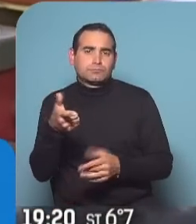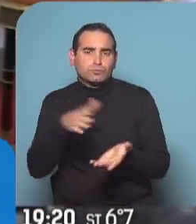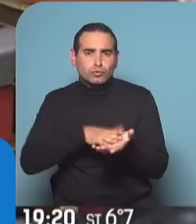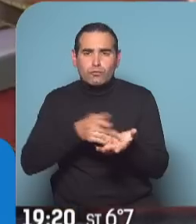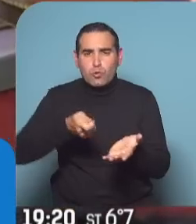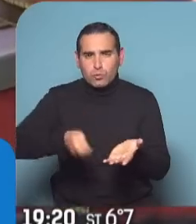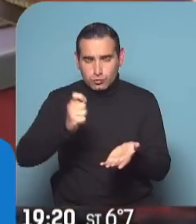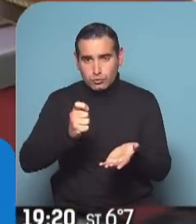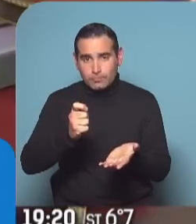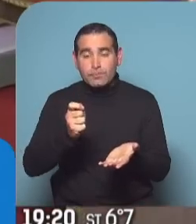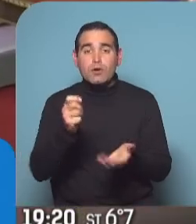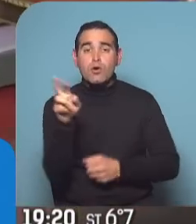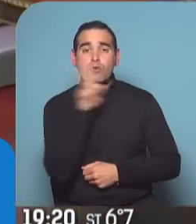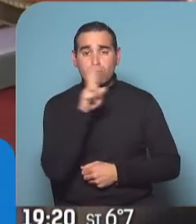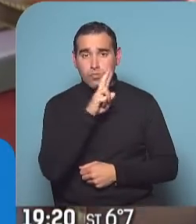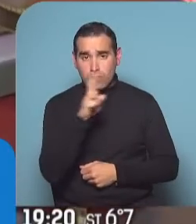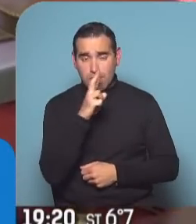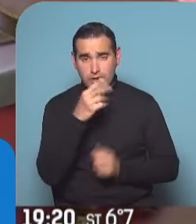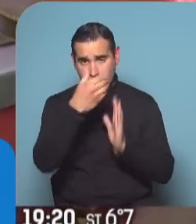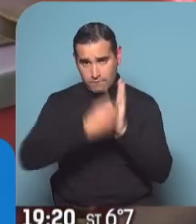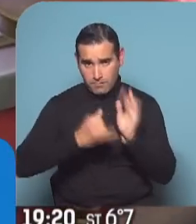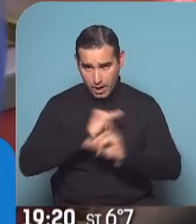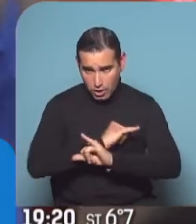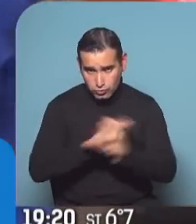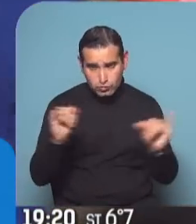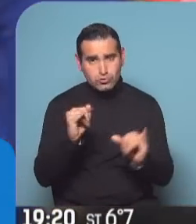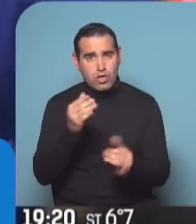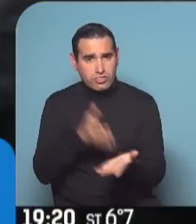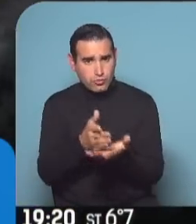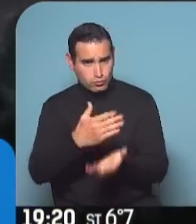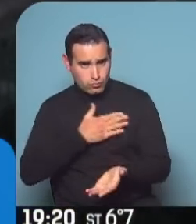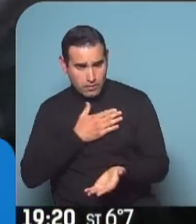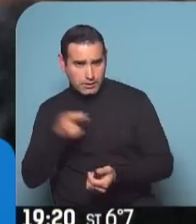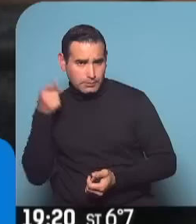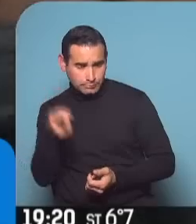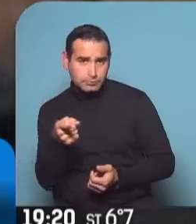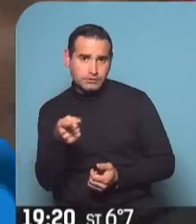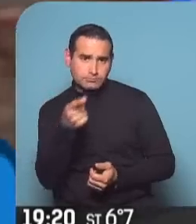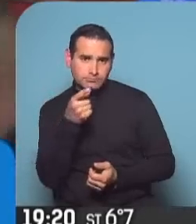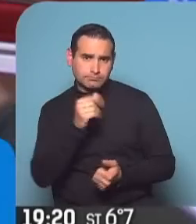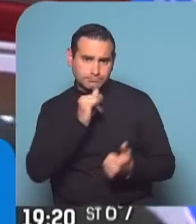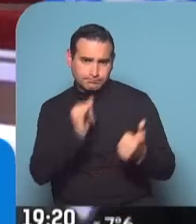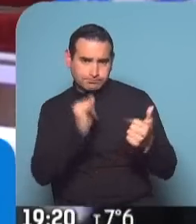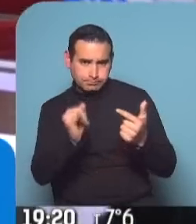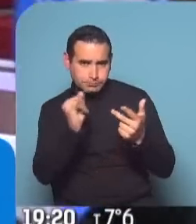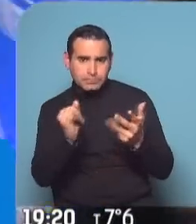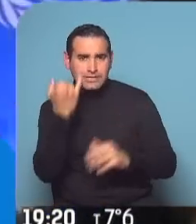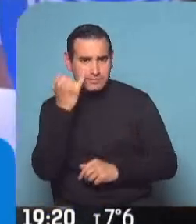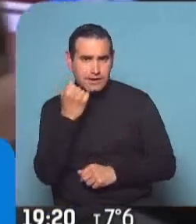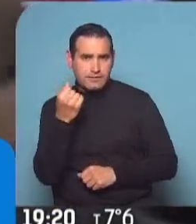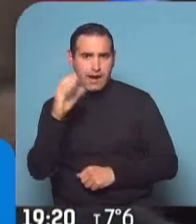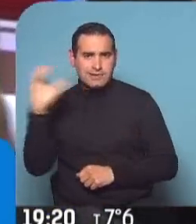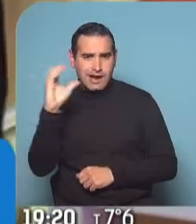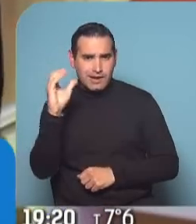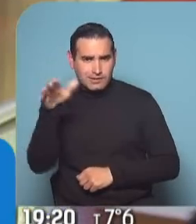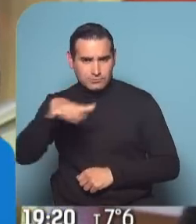extrajudiciales. La funcionaria alertó sobre violaciones a los derechos humanos en un documento que elaboró luego de visitar Caracas, en el